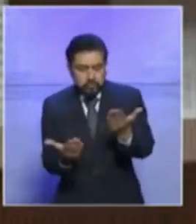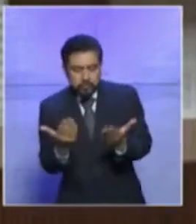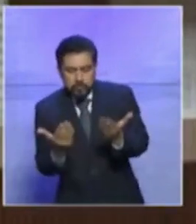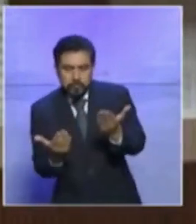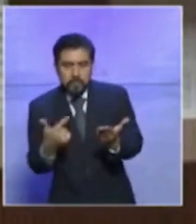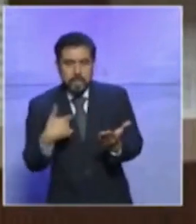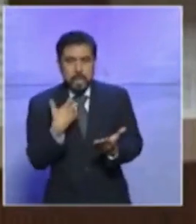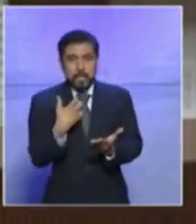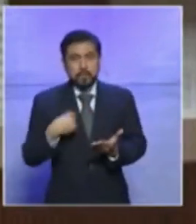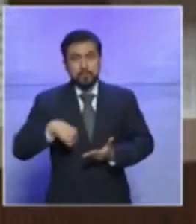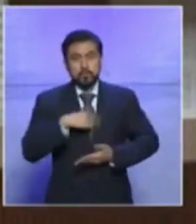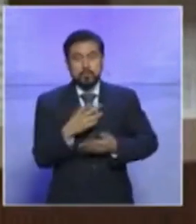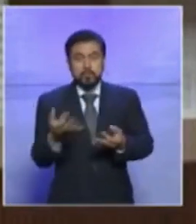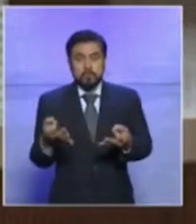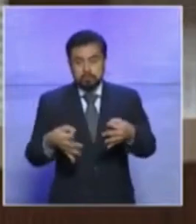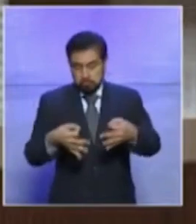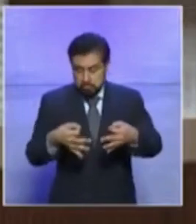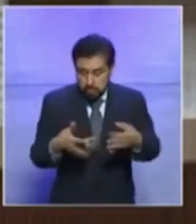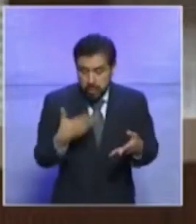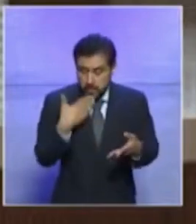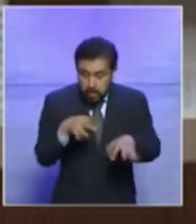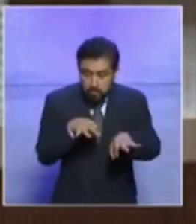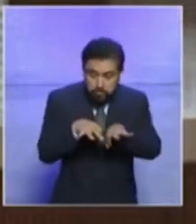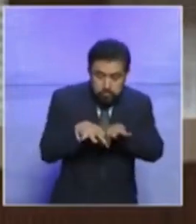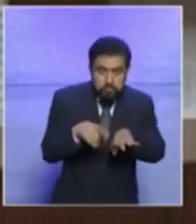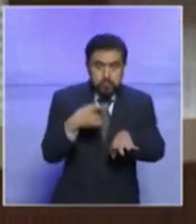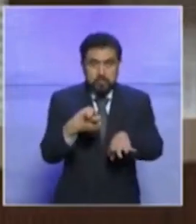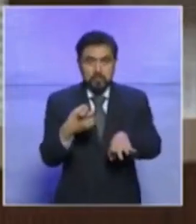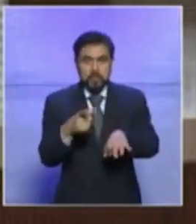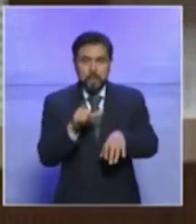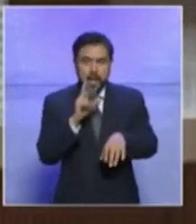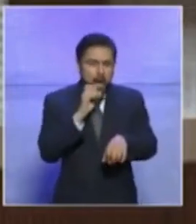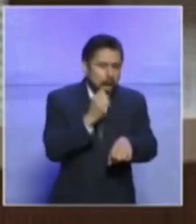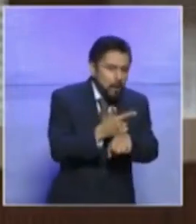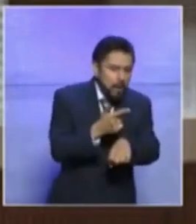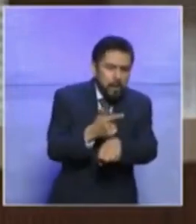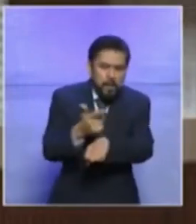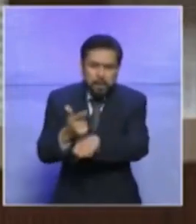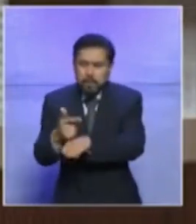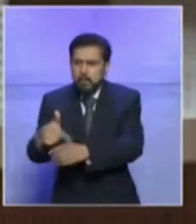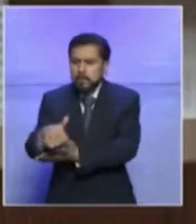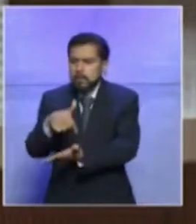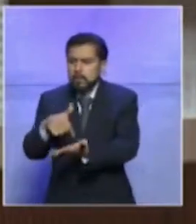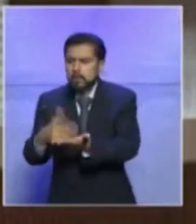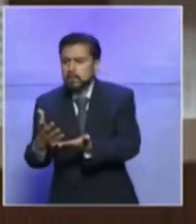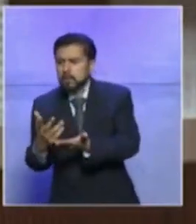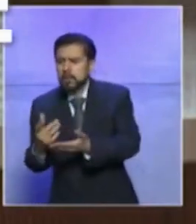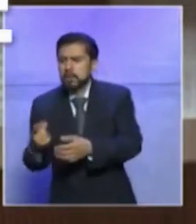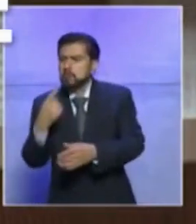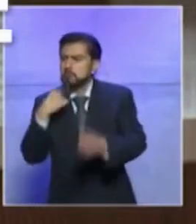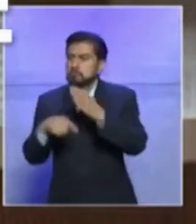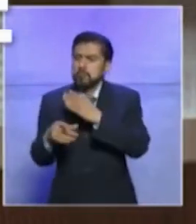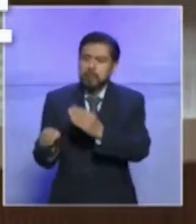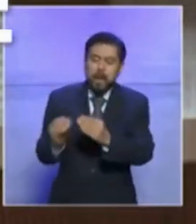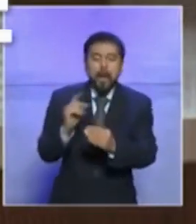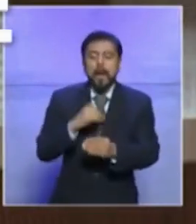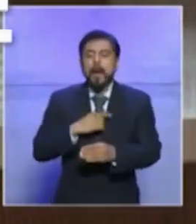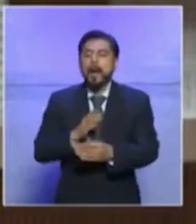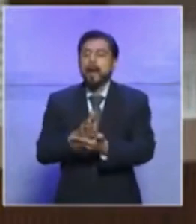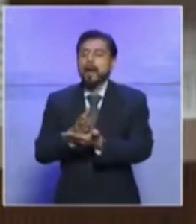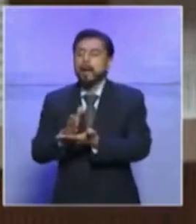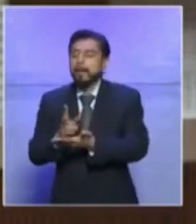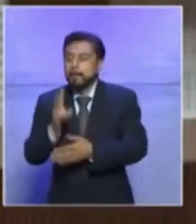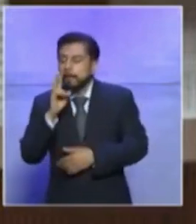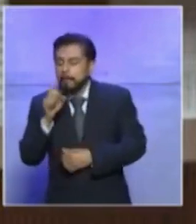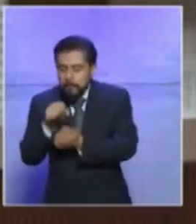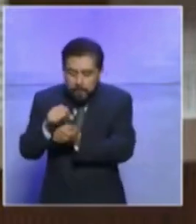y de aquellos en que se planteó la nulidad de la elección, conforme al dictamen que se nos presenta, toda vez que el porcentaje